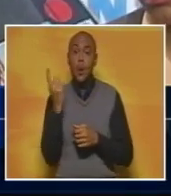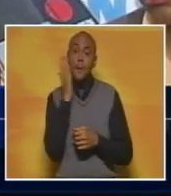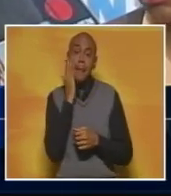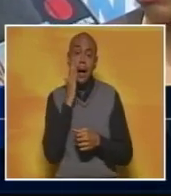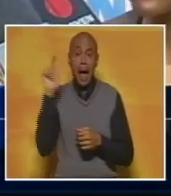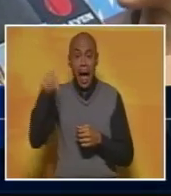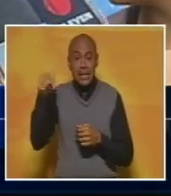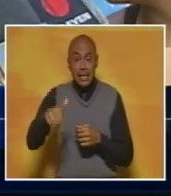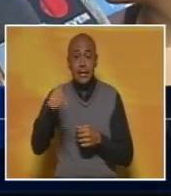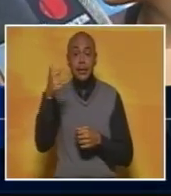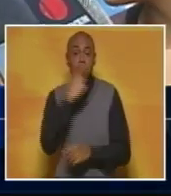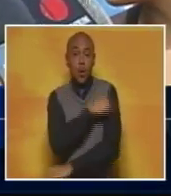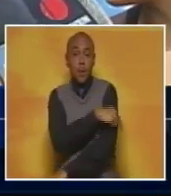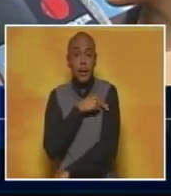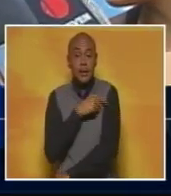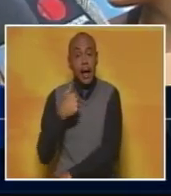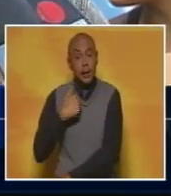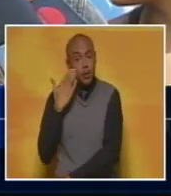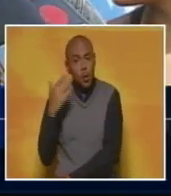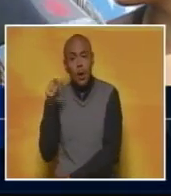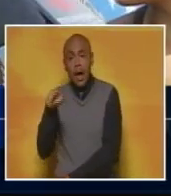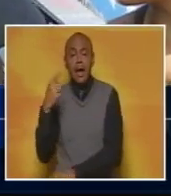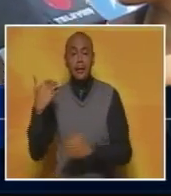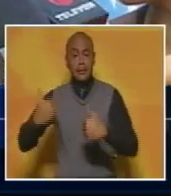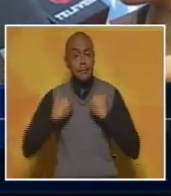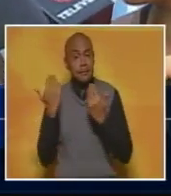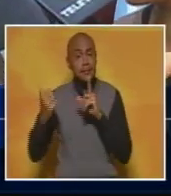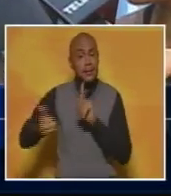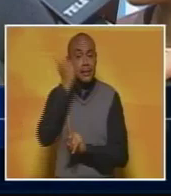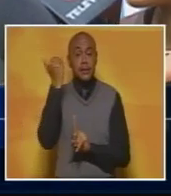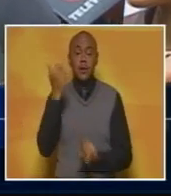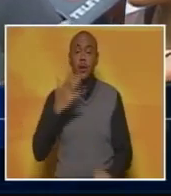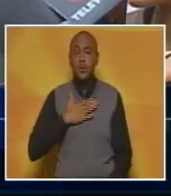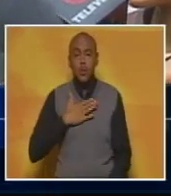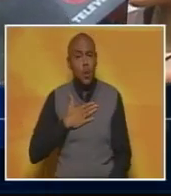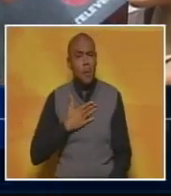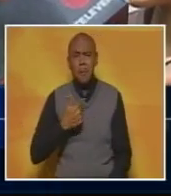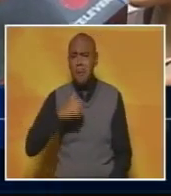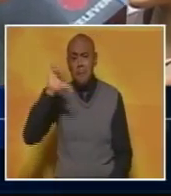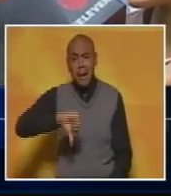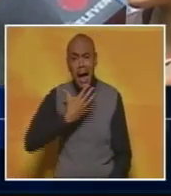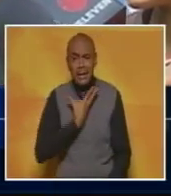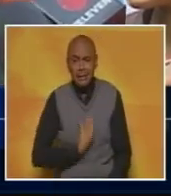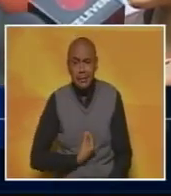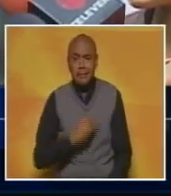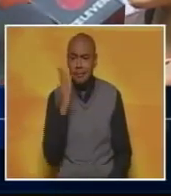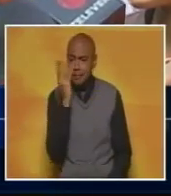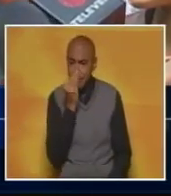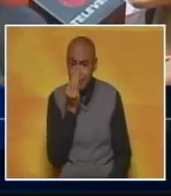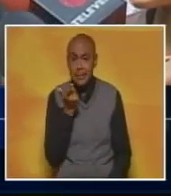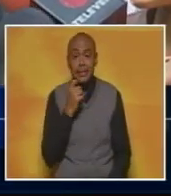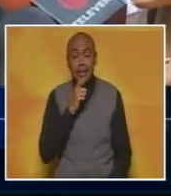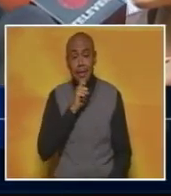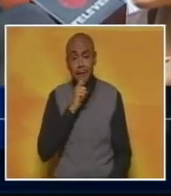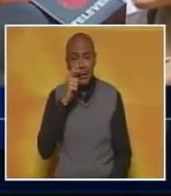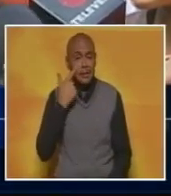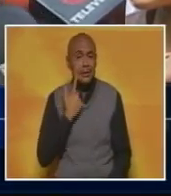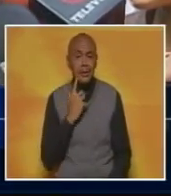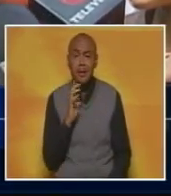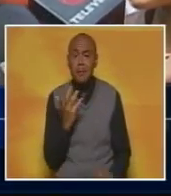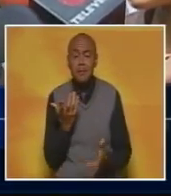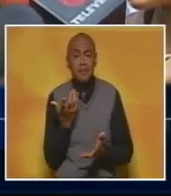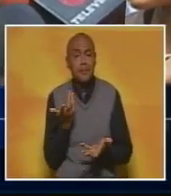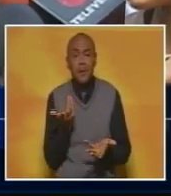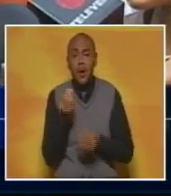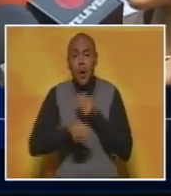sus niños aquí, estamos muy afectados por esto. De verdad yo me siento muy mal porque no tenemos cómo nuestros